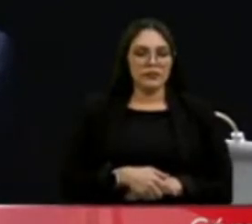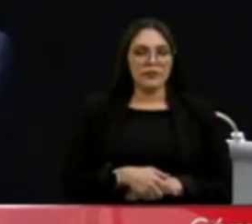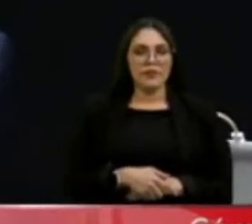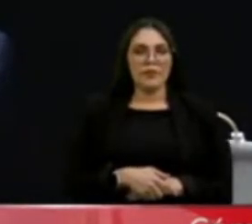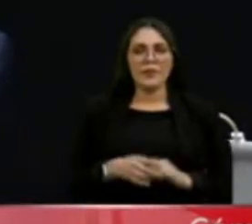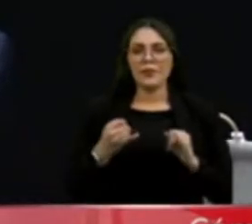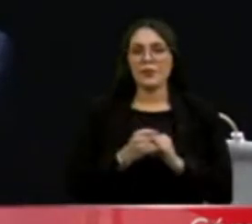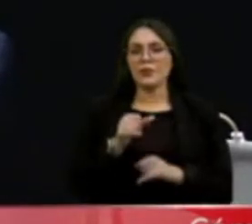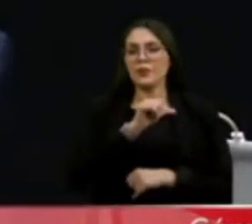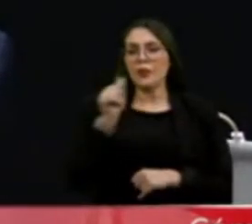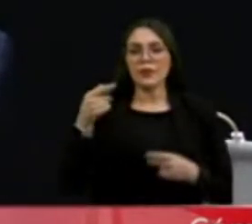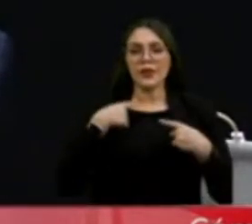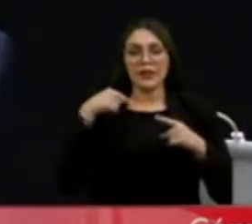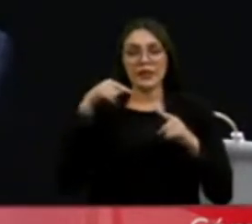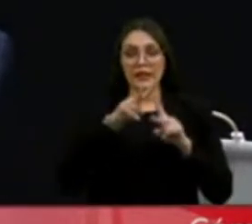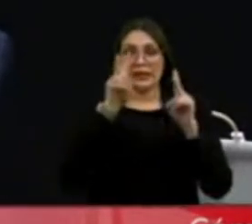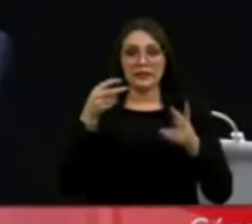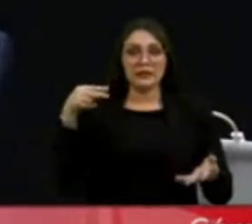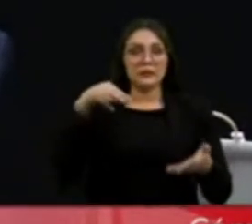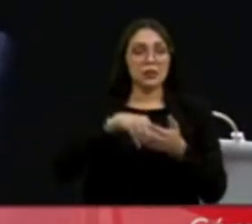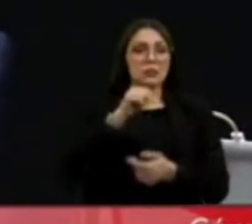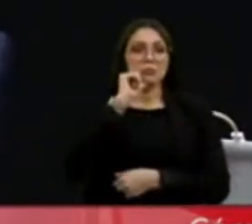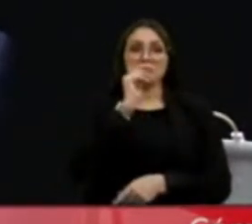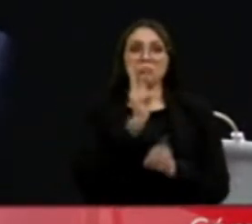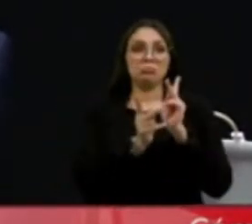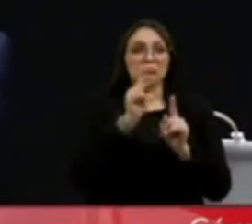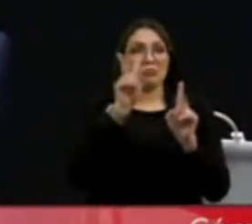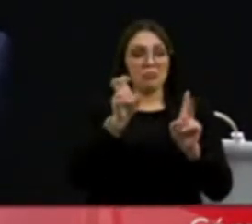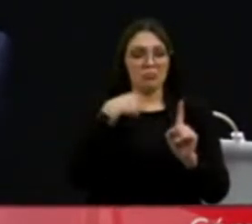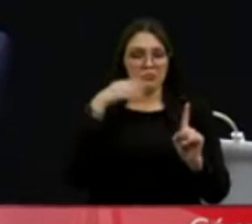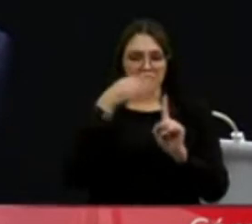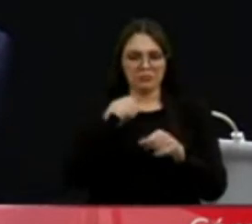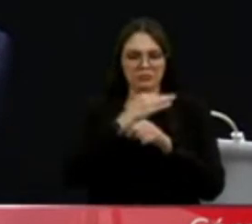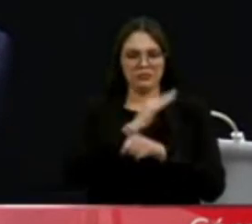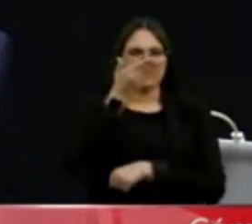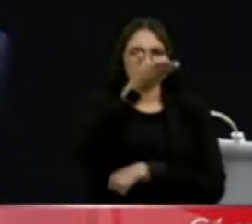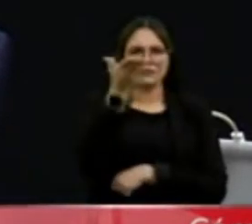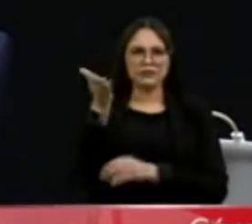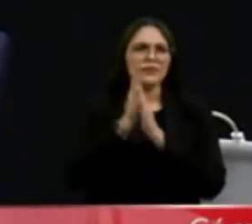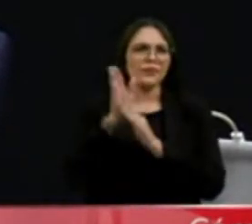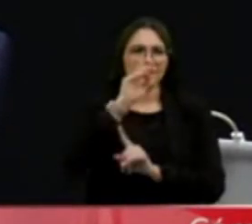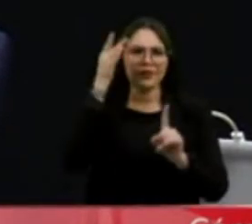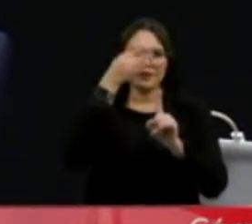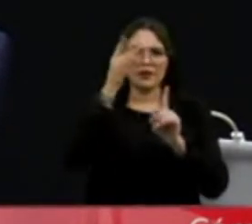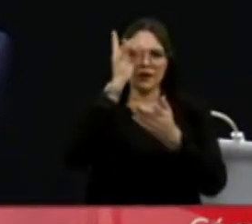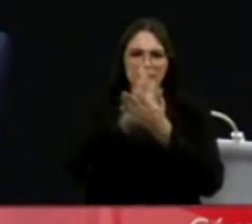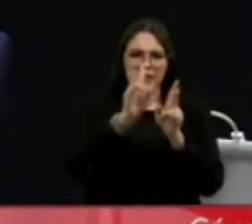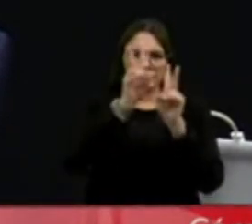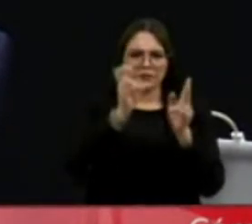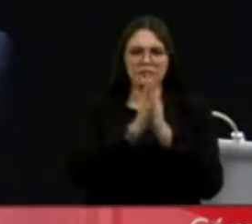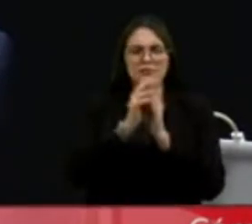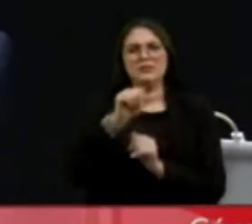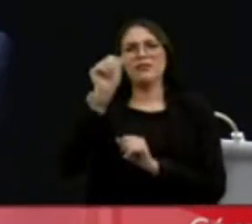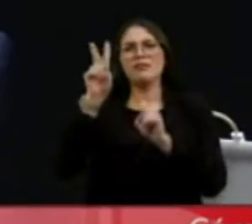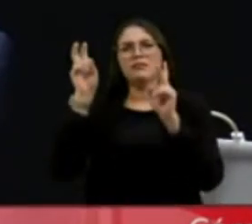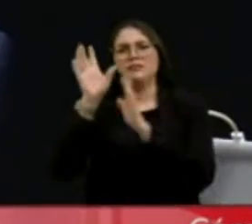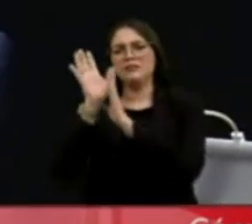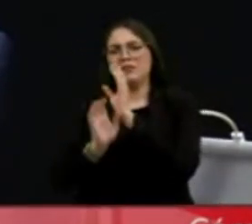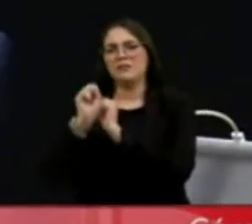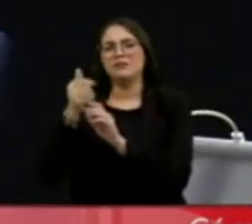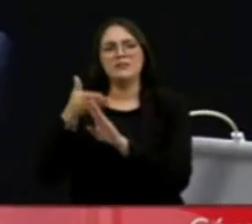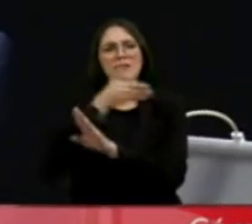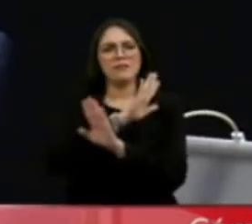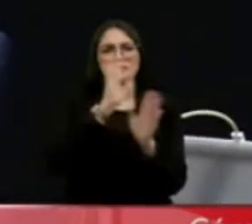prácticamente nadie ha hablado del tema en tribuna, y podía decirles que se centren al tema que es la discusión de la convocatoria y no el marco constitucional que ya